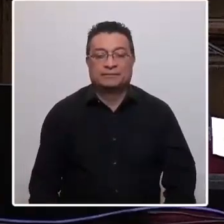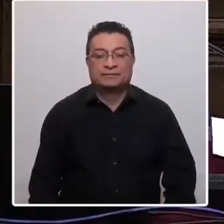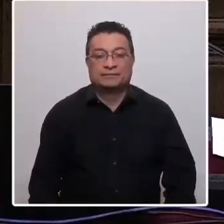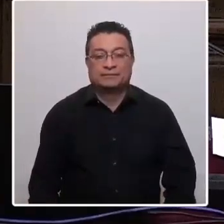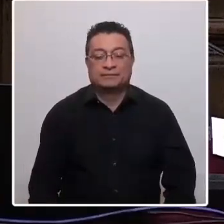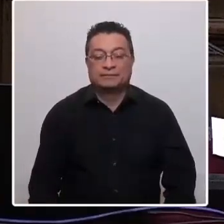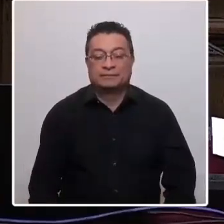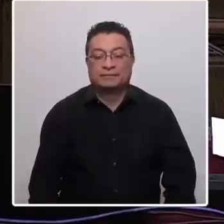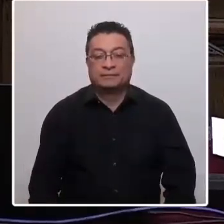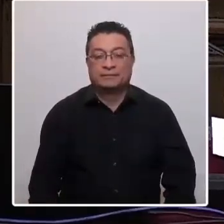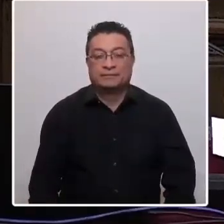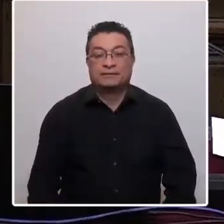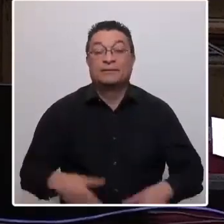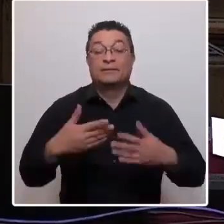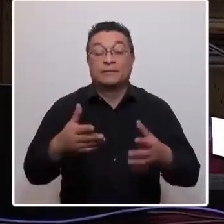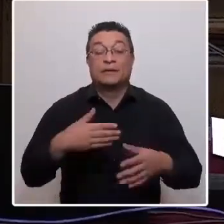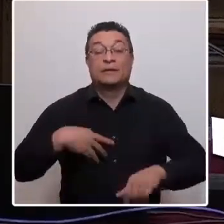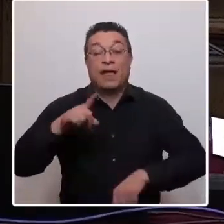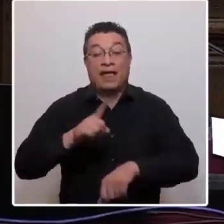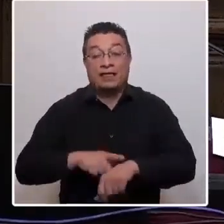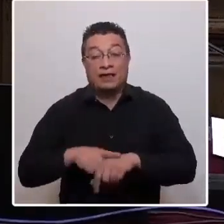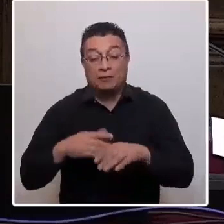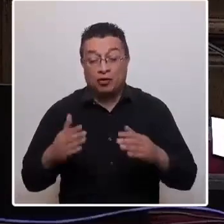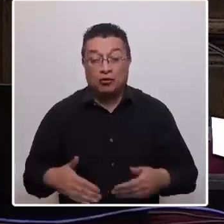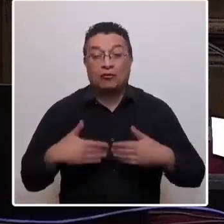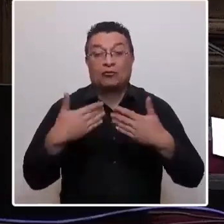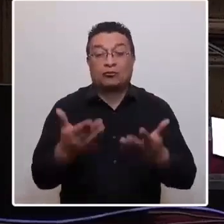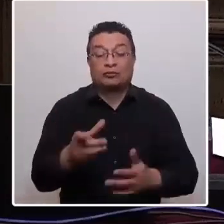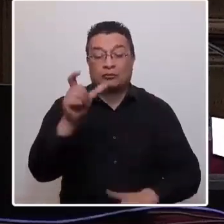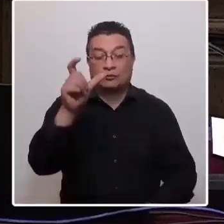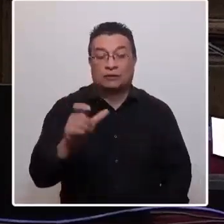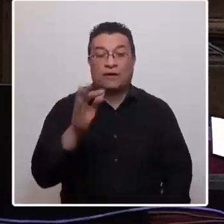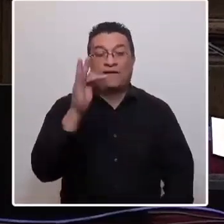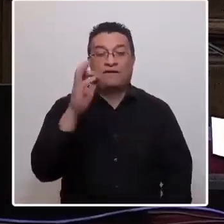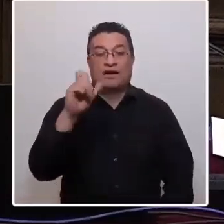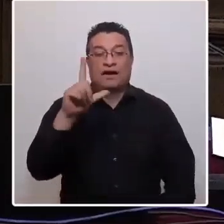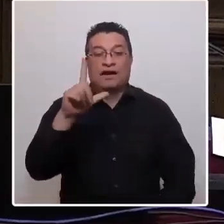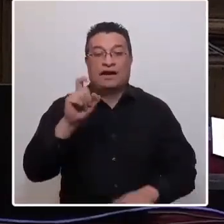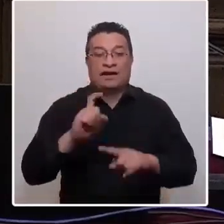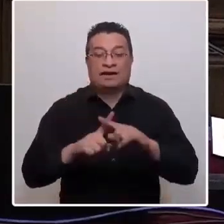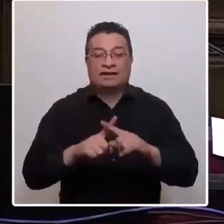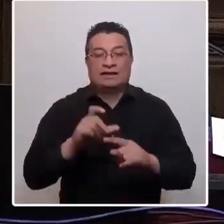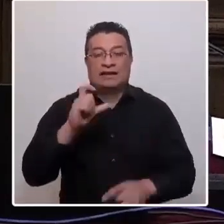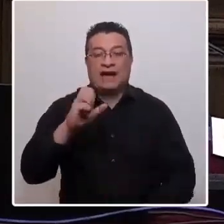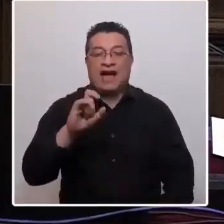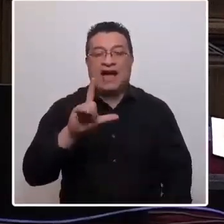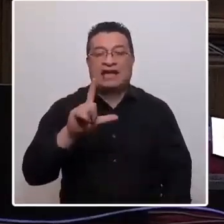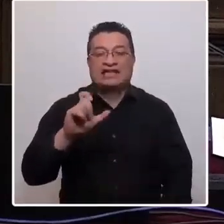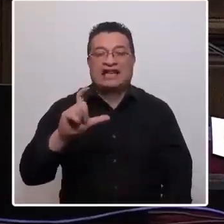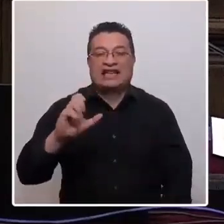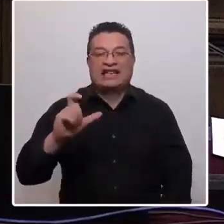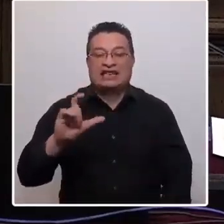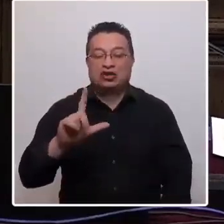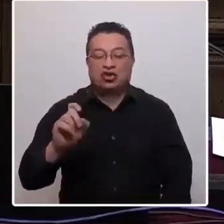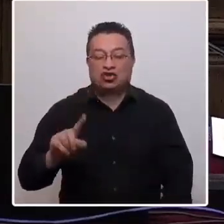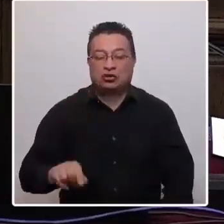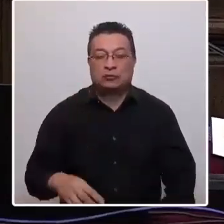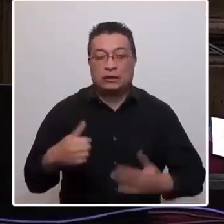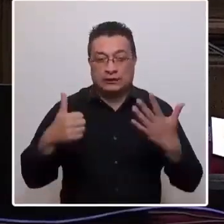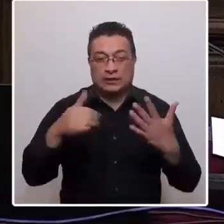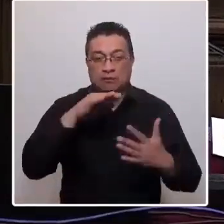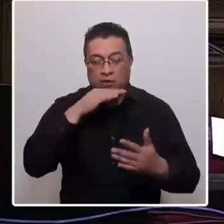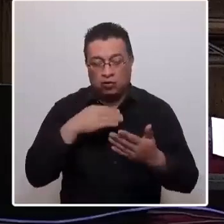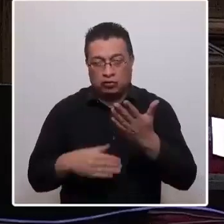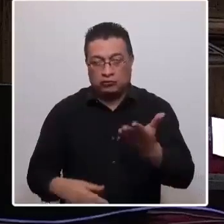Señor secretario, para ceder mi tiempo al convencional Félix Galleguillos. La palabra está por 6 minutos, convencional